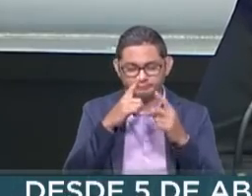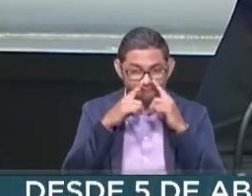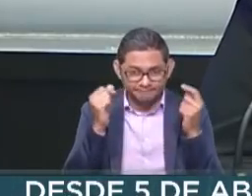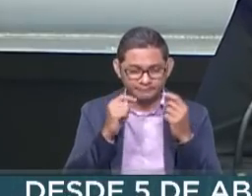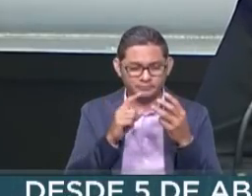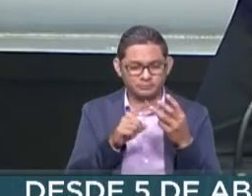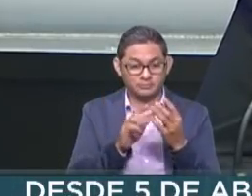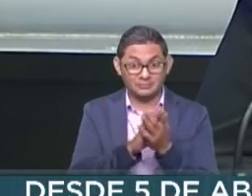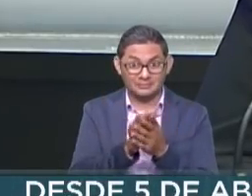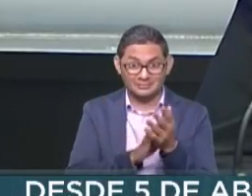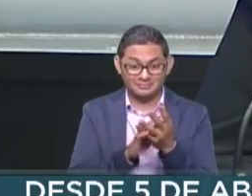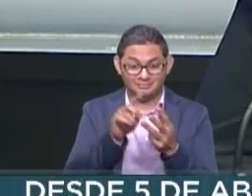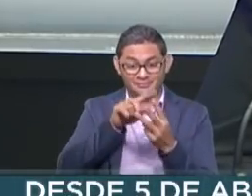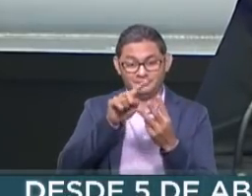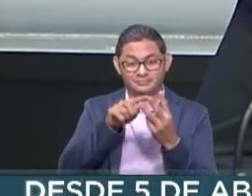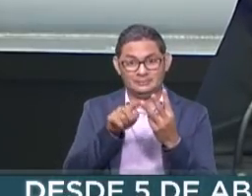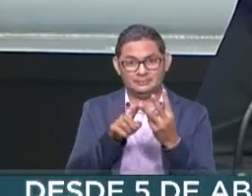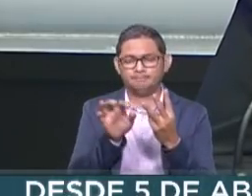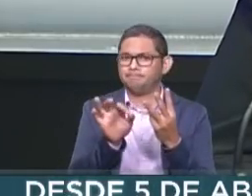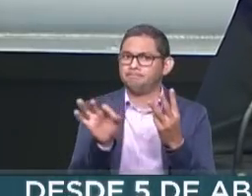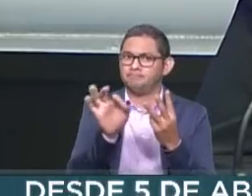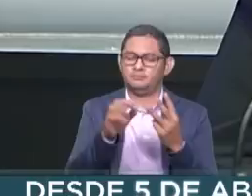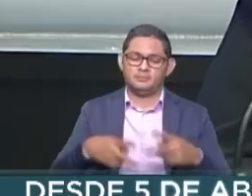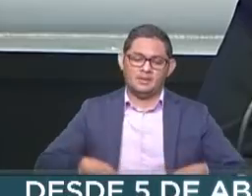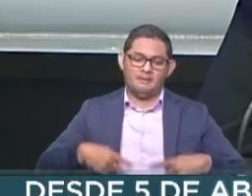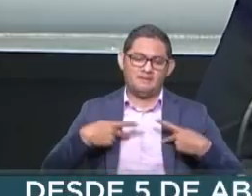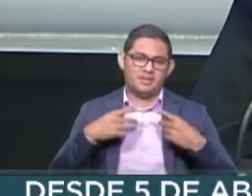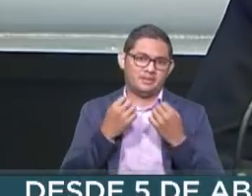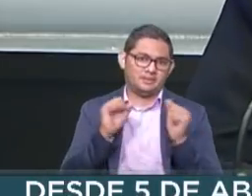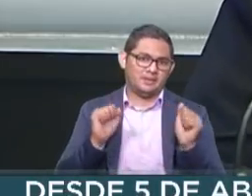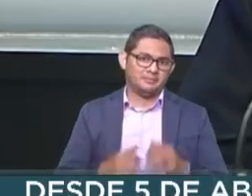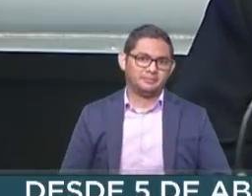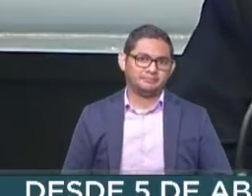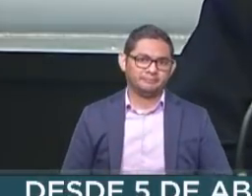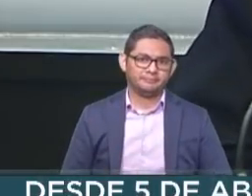tres acciones que nos pueden salvar la vida. Muchas gracias.